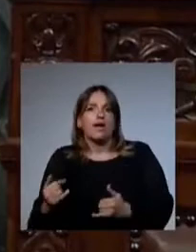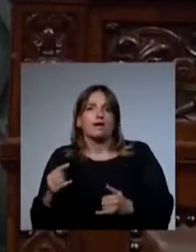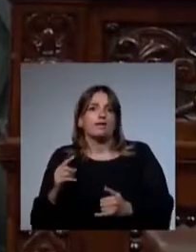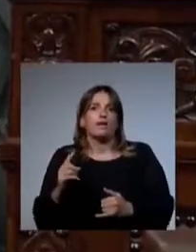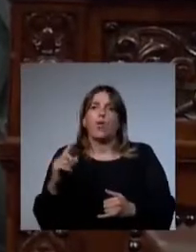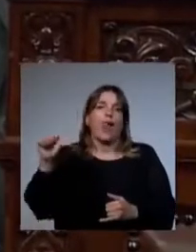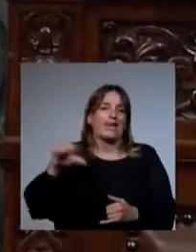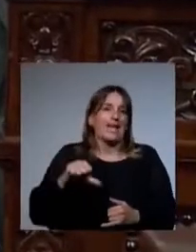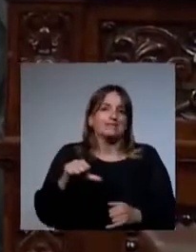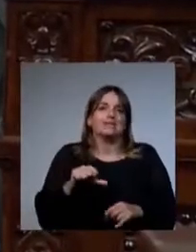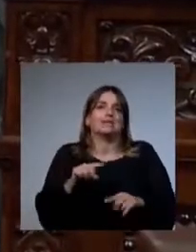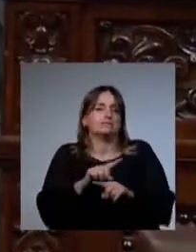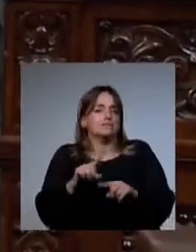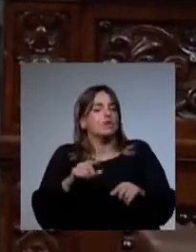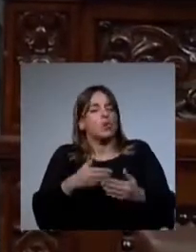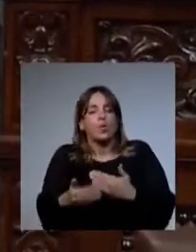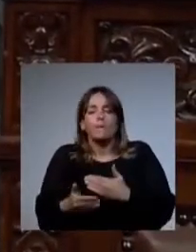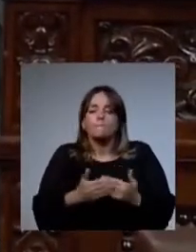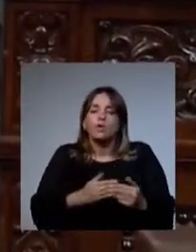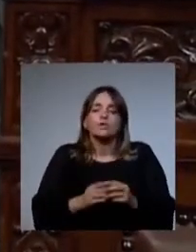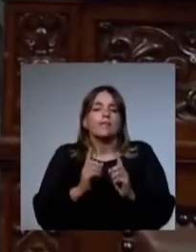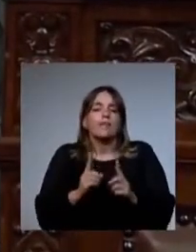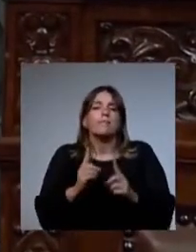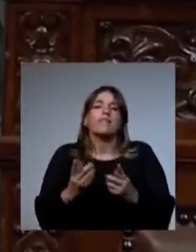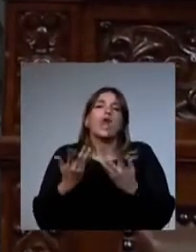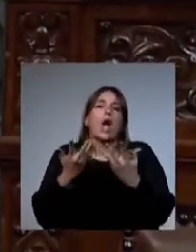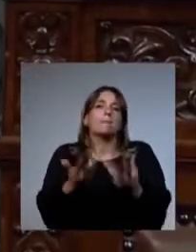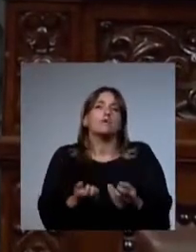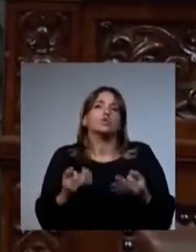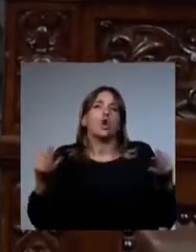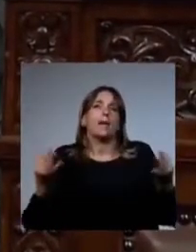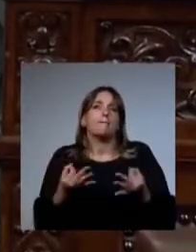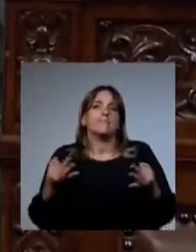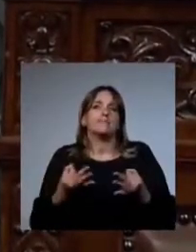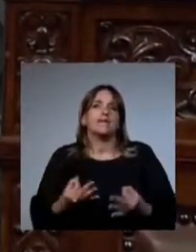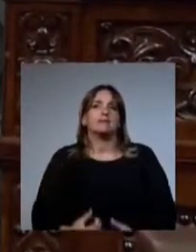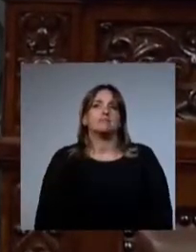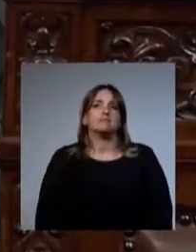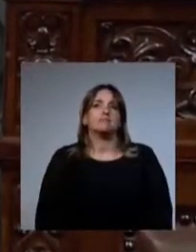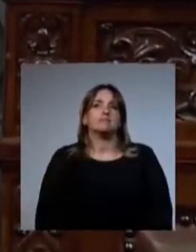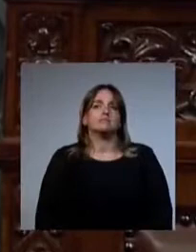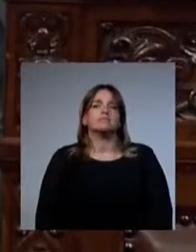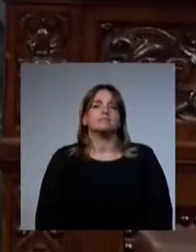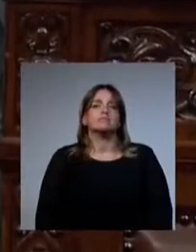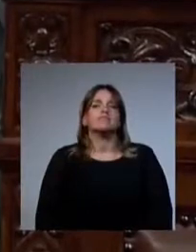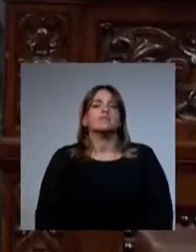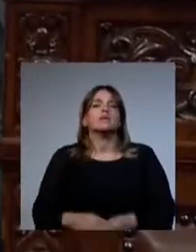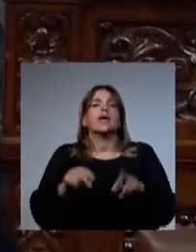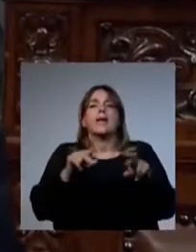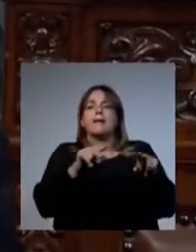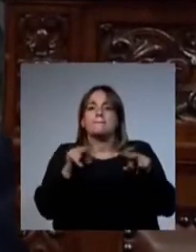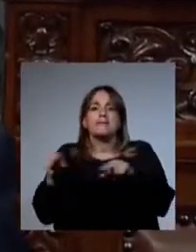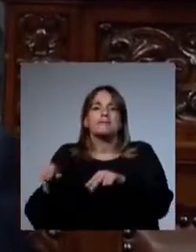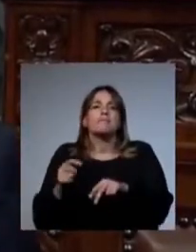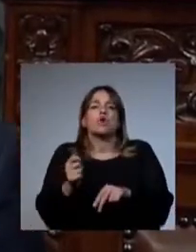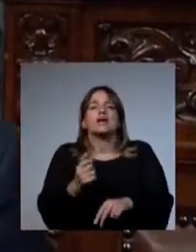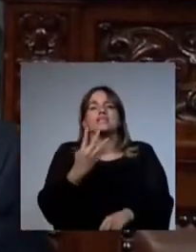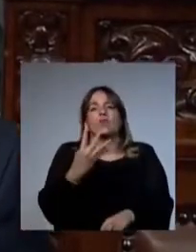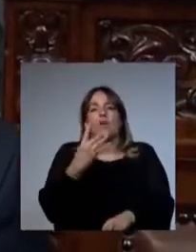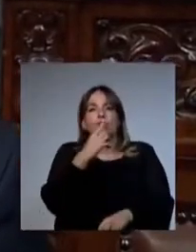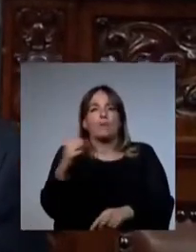suficientes, tuvieron también una cobertura especial. Lo mismo casi 4.000